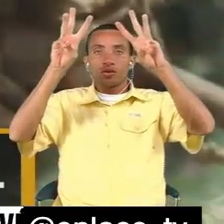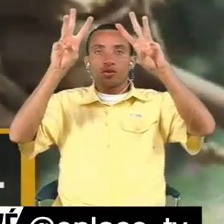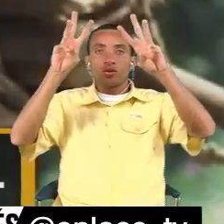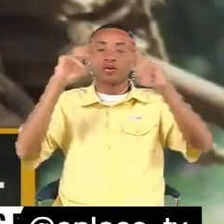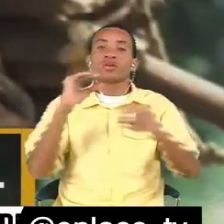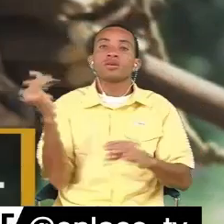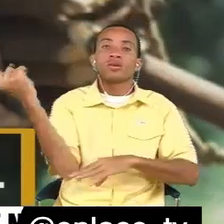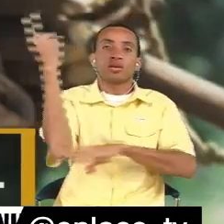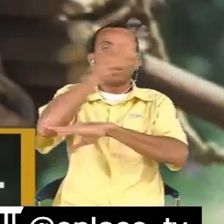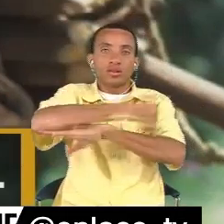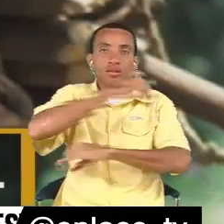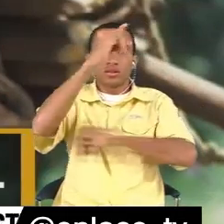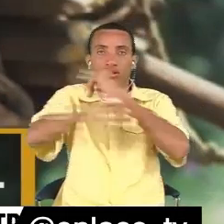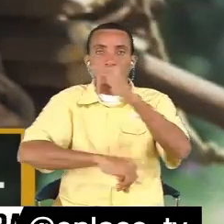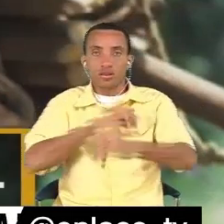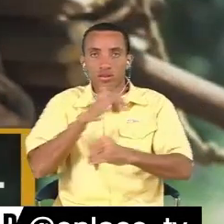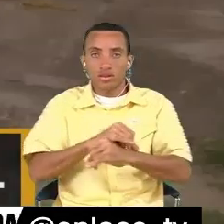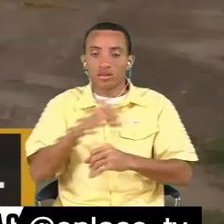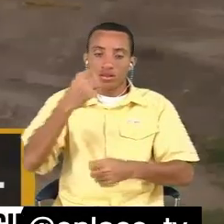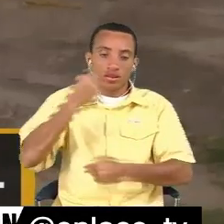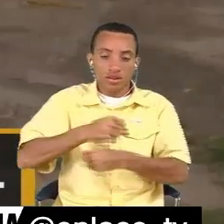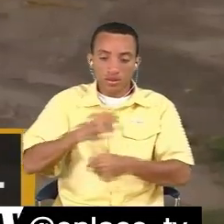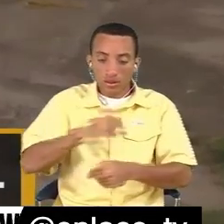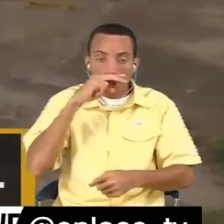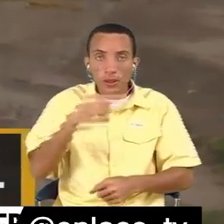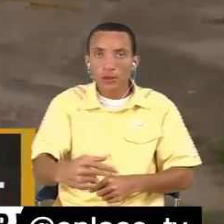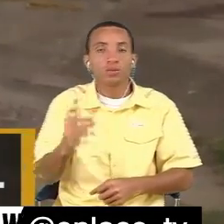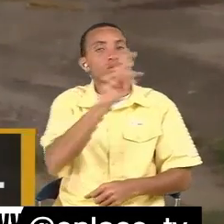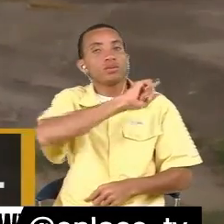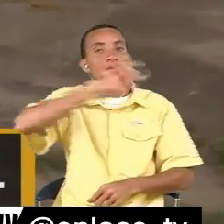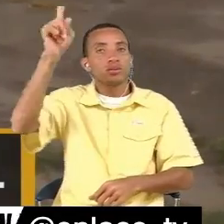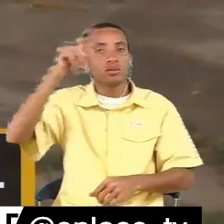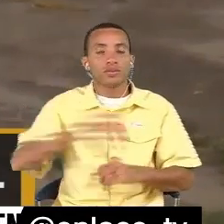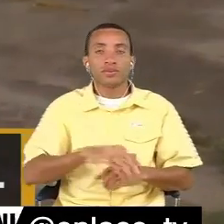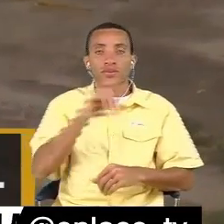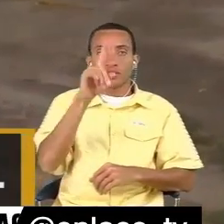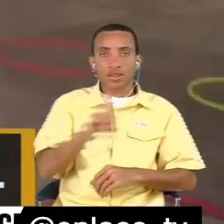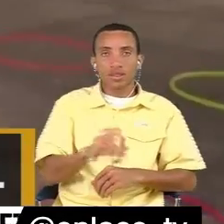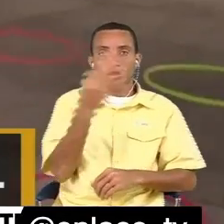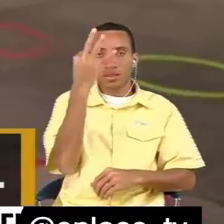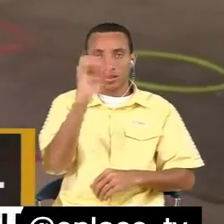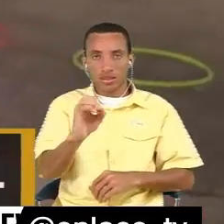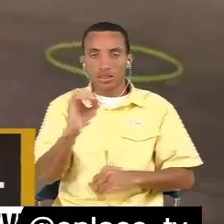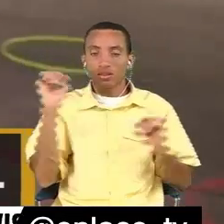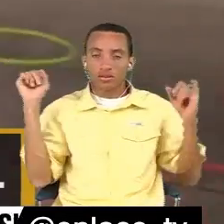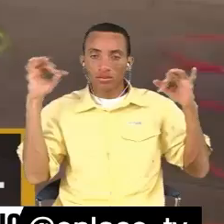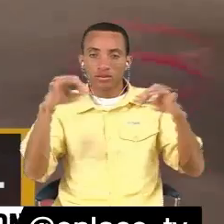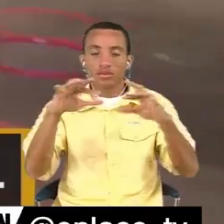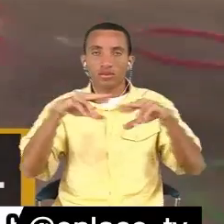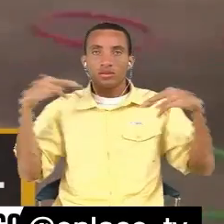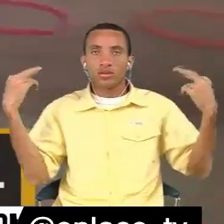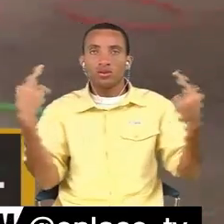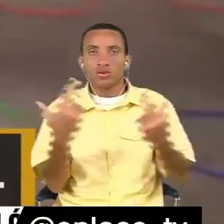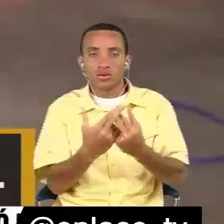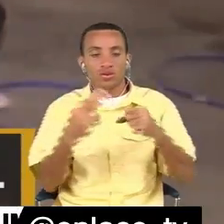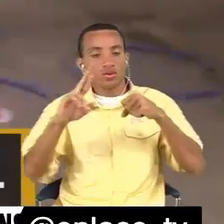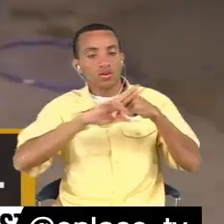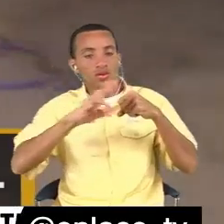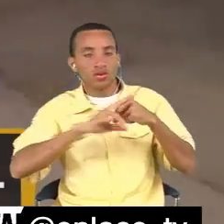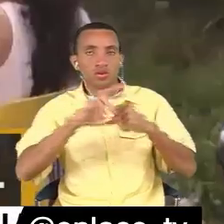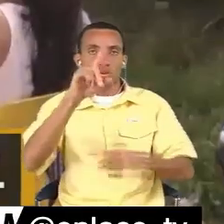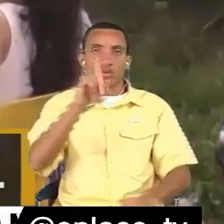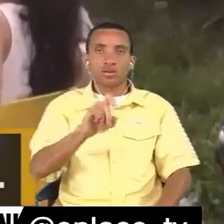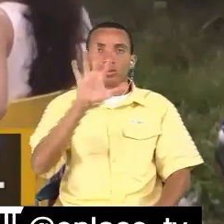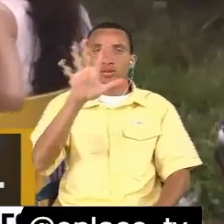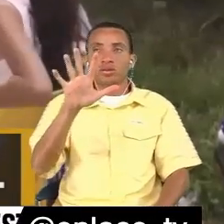Trabajo Infantil, hoy en la ciudad, a partir de las 6:30 de la tarde, en la llamada Ruta 65, diferentes instituciones se unirán para